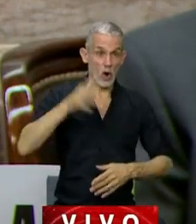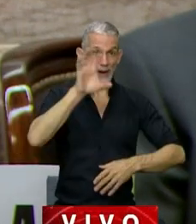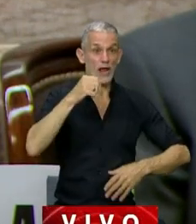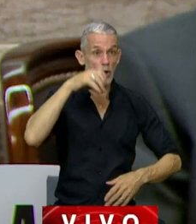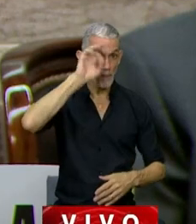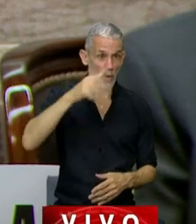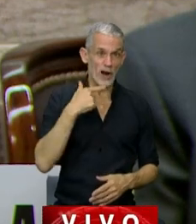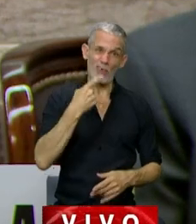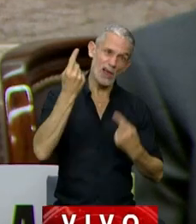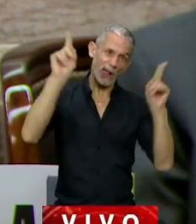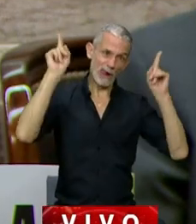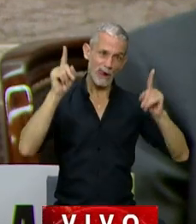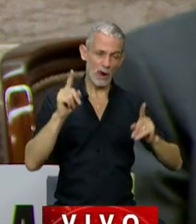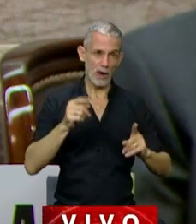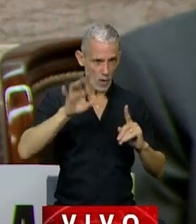Gerardo Morales.